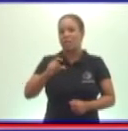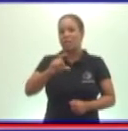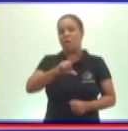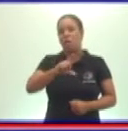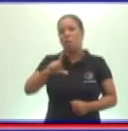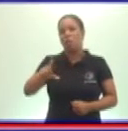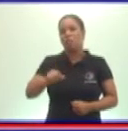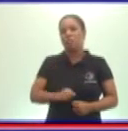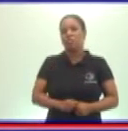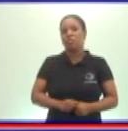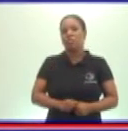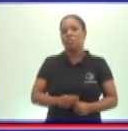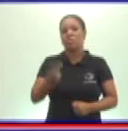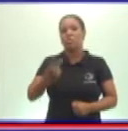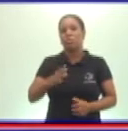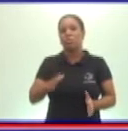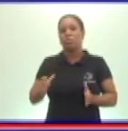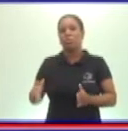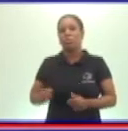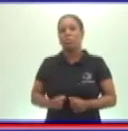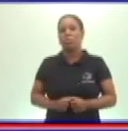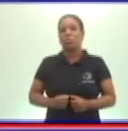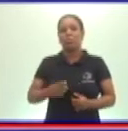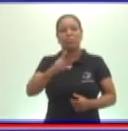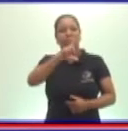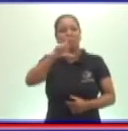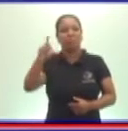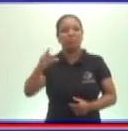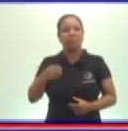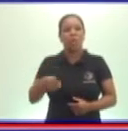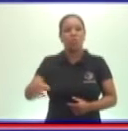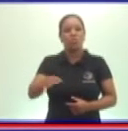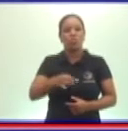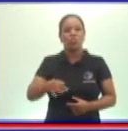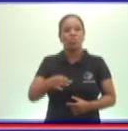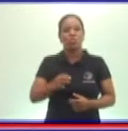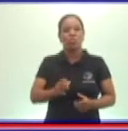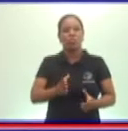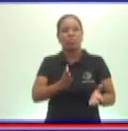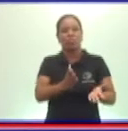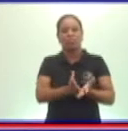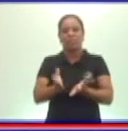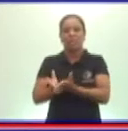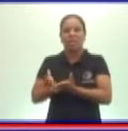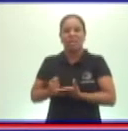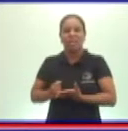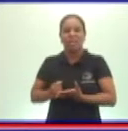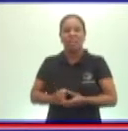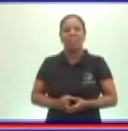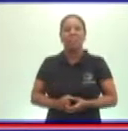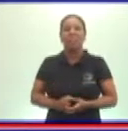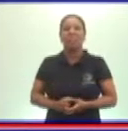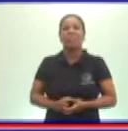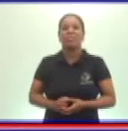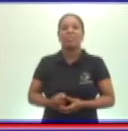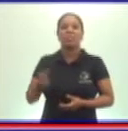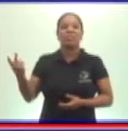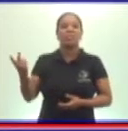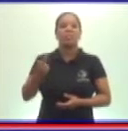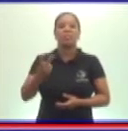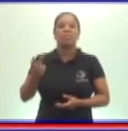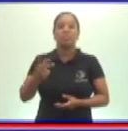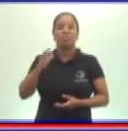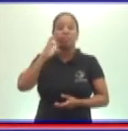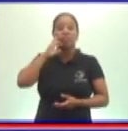lugar, fundamento histórico concreto y socioclasista. Es decir, es un fundamento histórico concreto y socioclasista. Y en tercer lugar, el reflejo